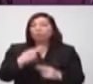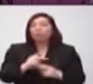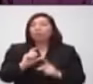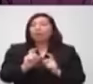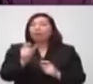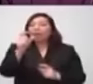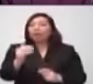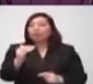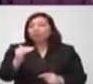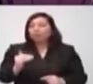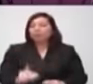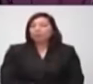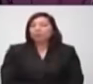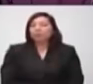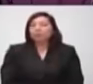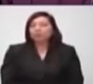respectivas.